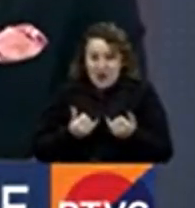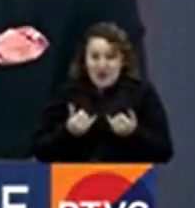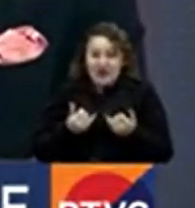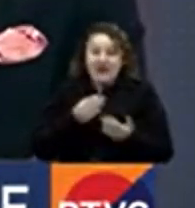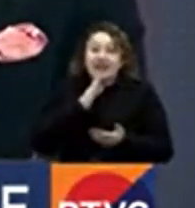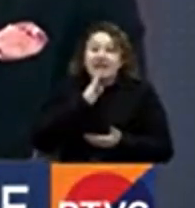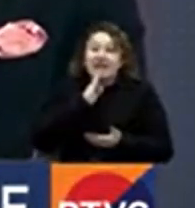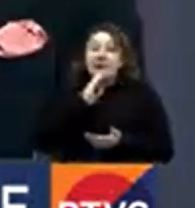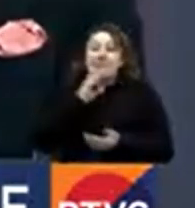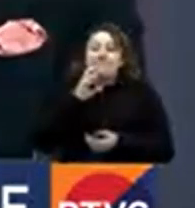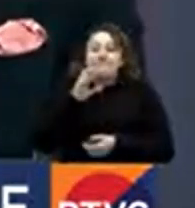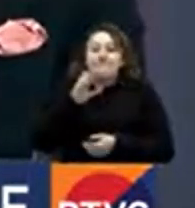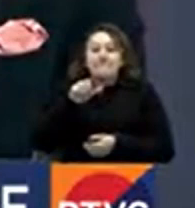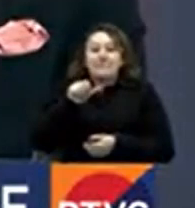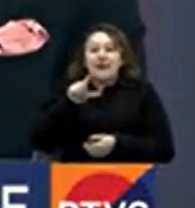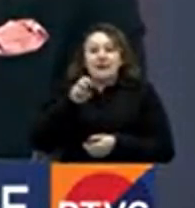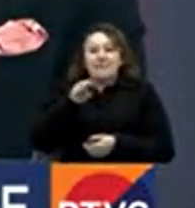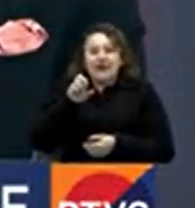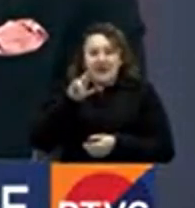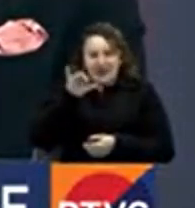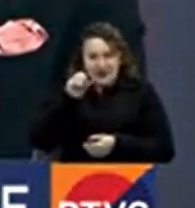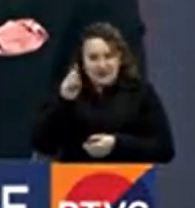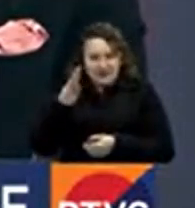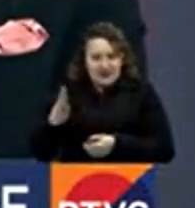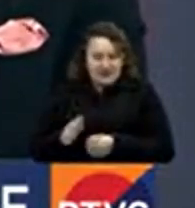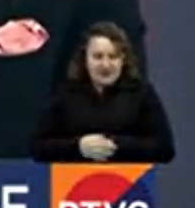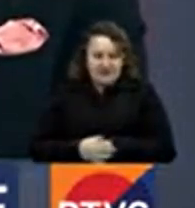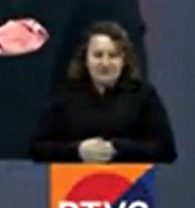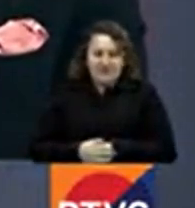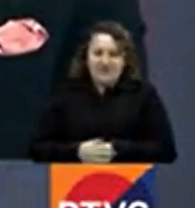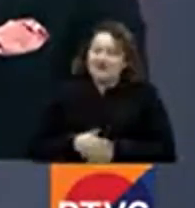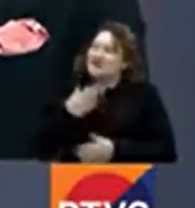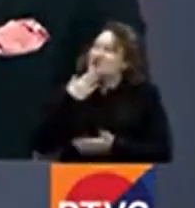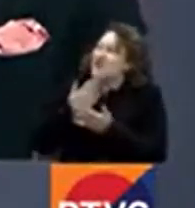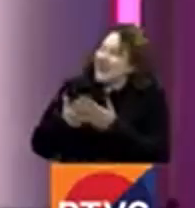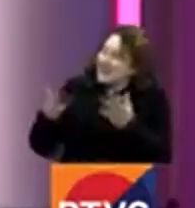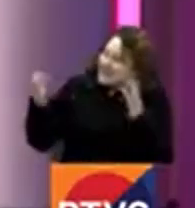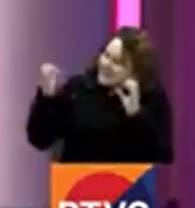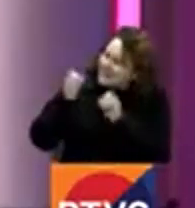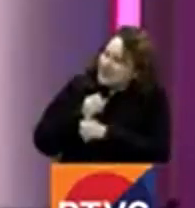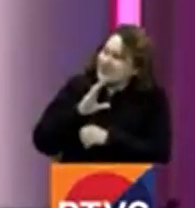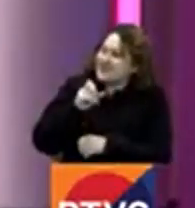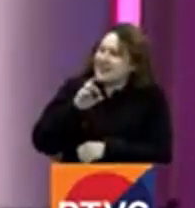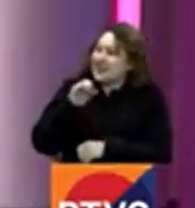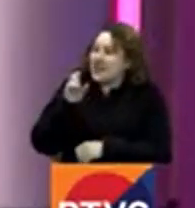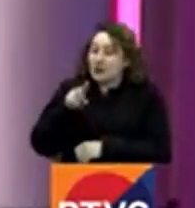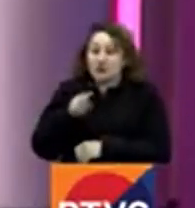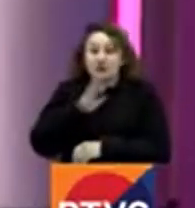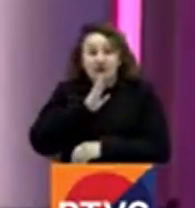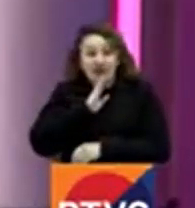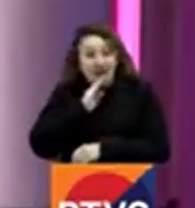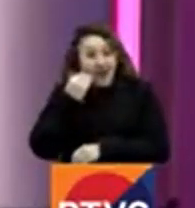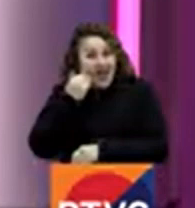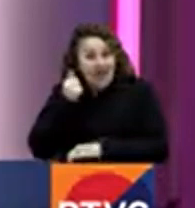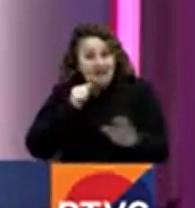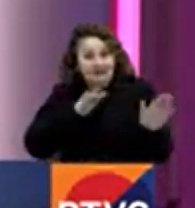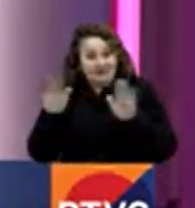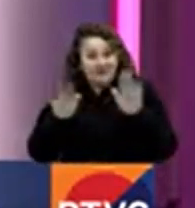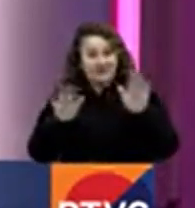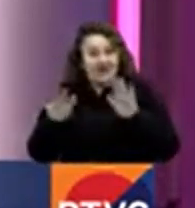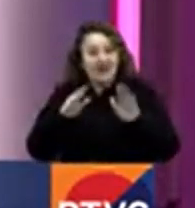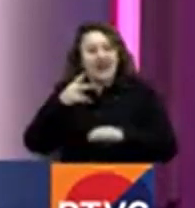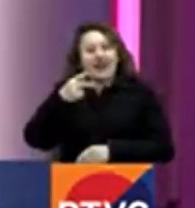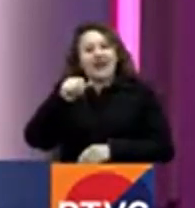Palmeiras de Brasil. ¿De quién se trata, Yuli? Carlos, muy buenas noches. Se trata nada menos y nada más que la portera colombiana